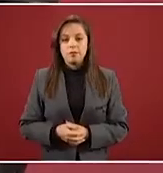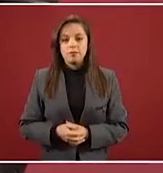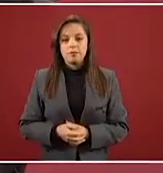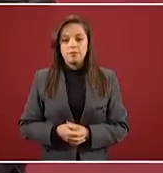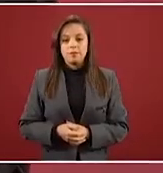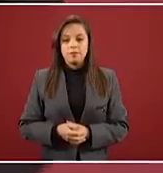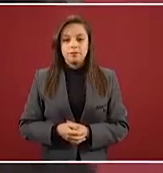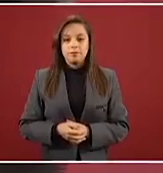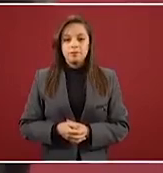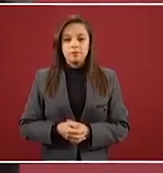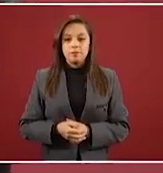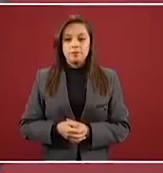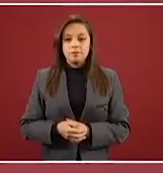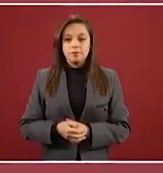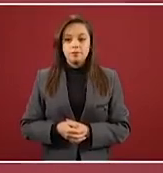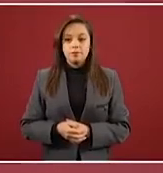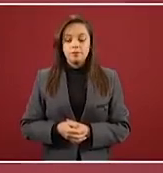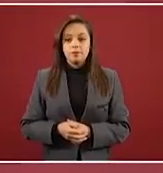que